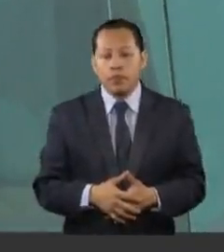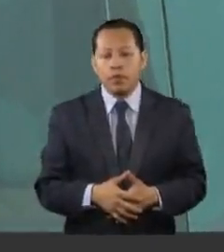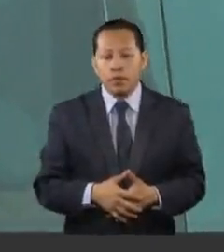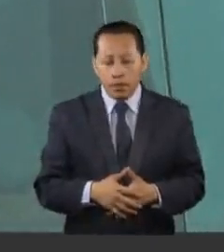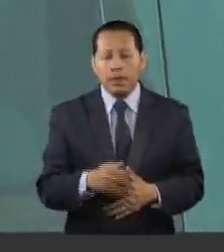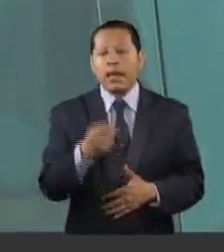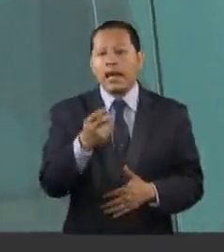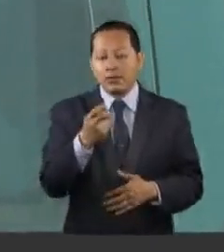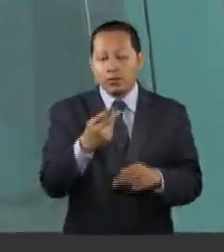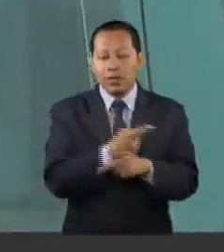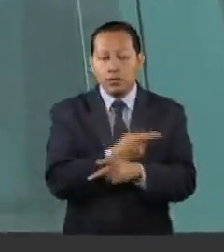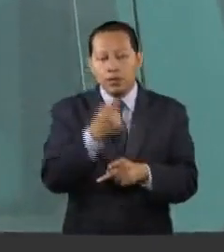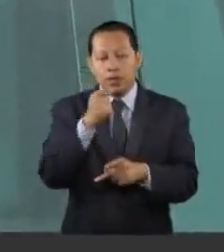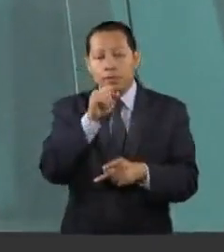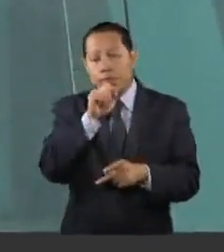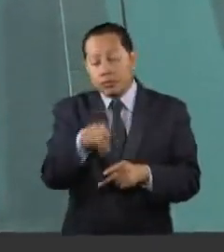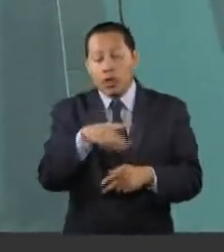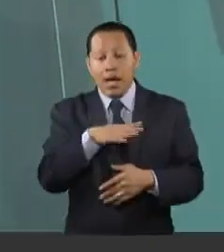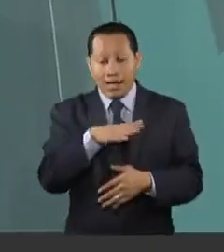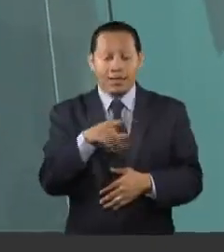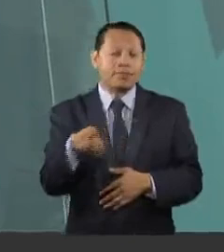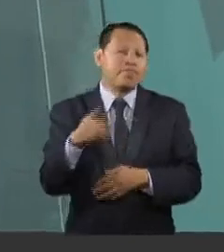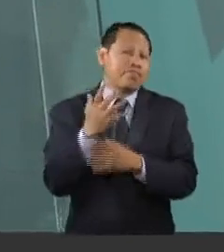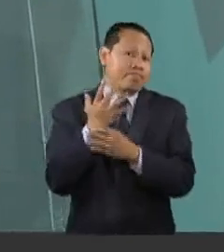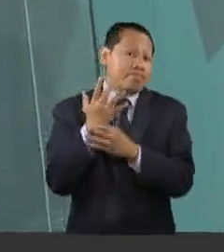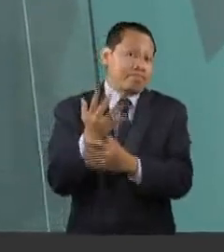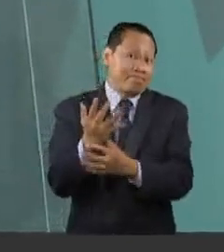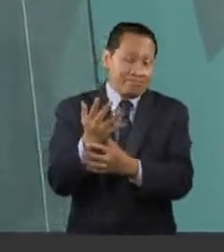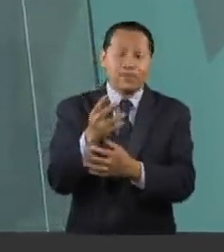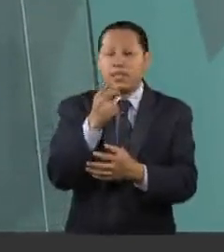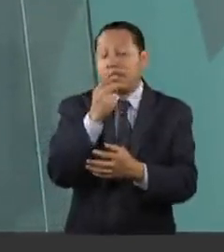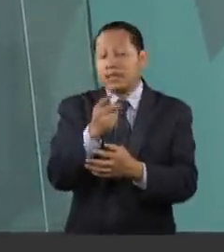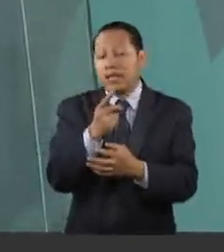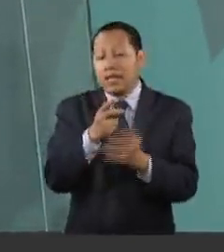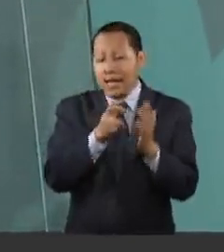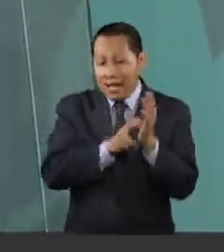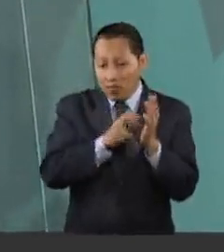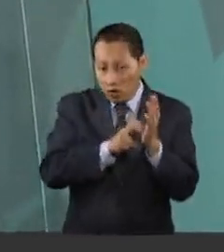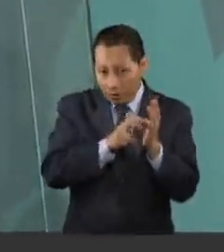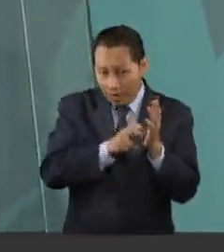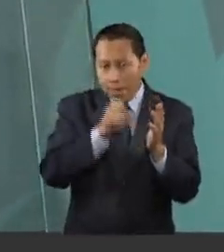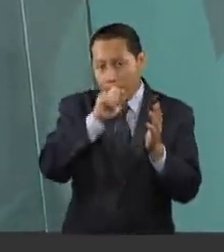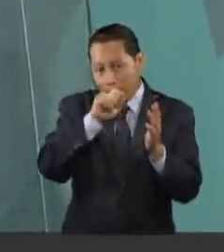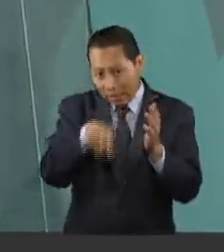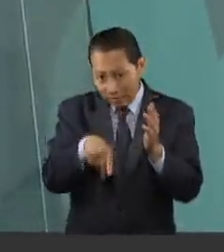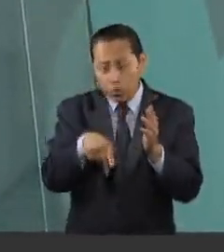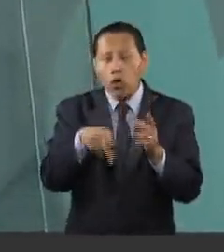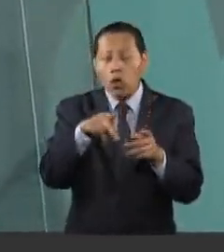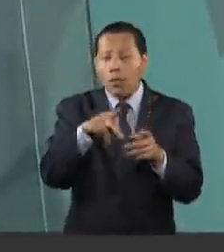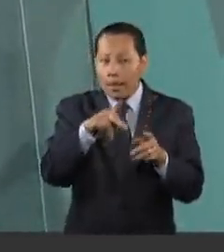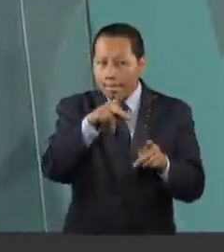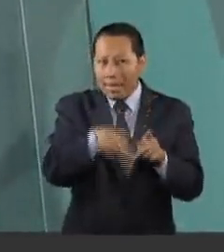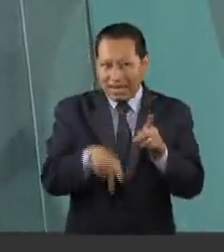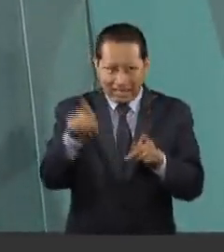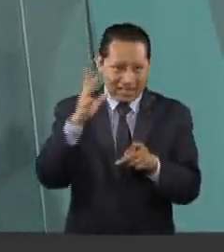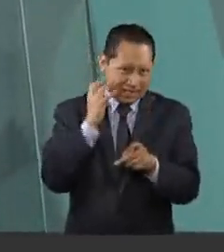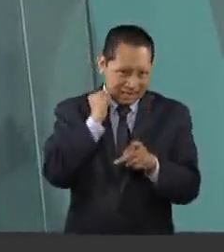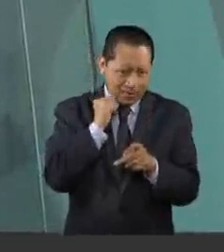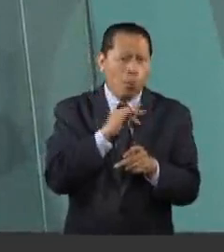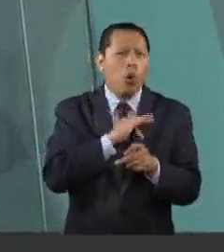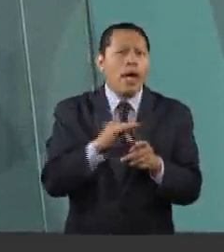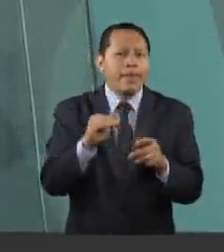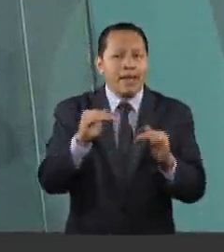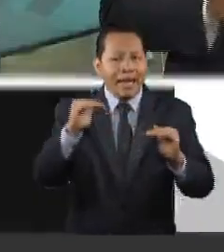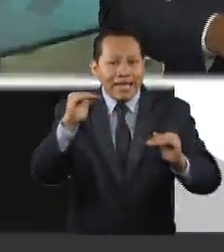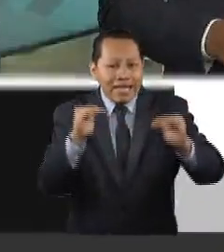Pues ahí lo tiene mire el legislador aseveró que esta reforma que está pendiente en el senado va a equilibrar las responsabilidades domésticas